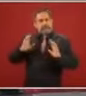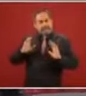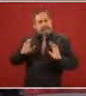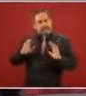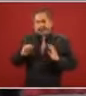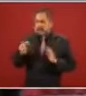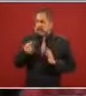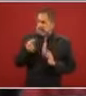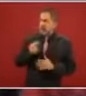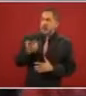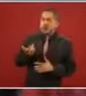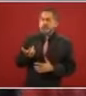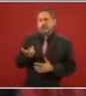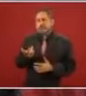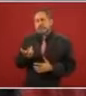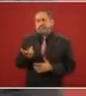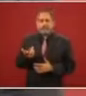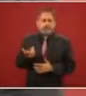necesitamos